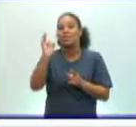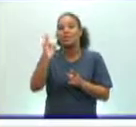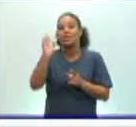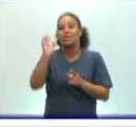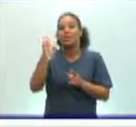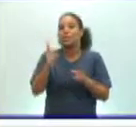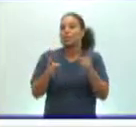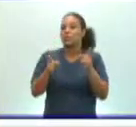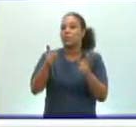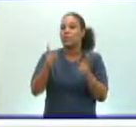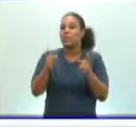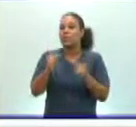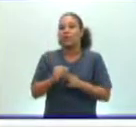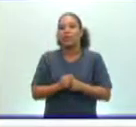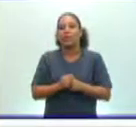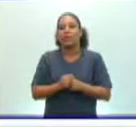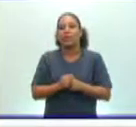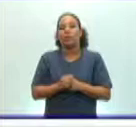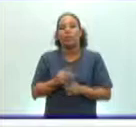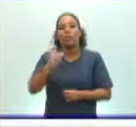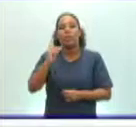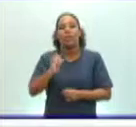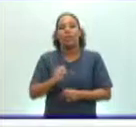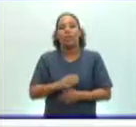segmentos de,